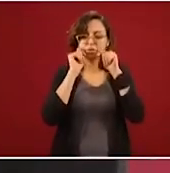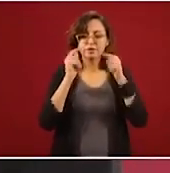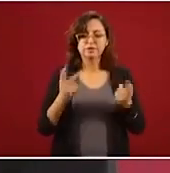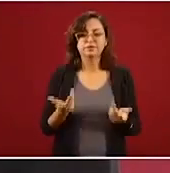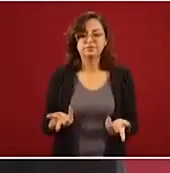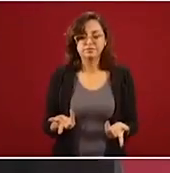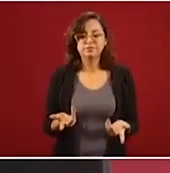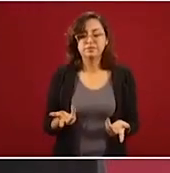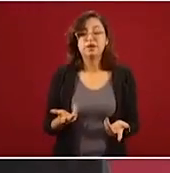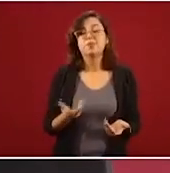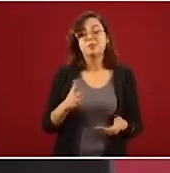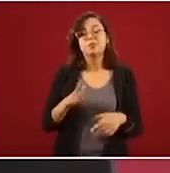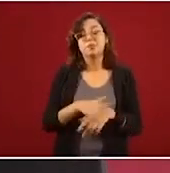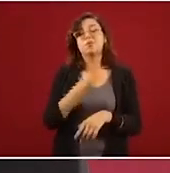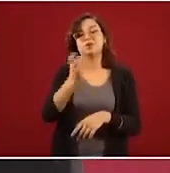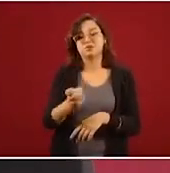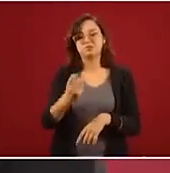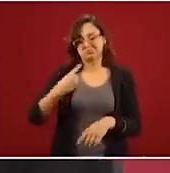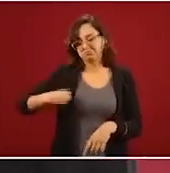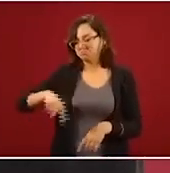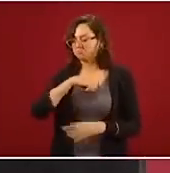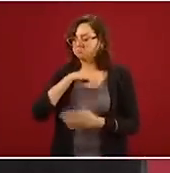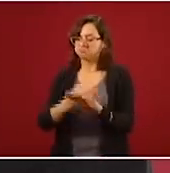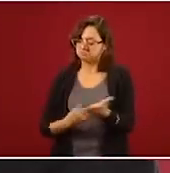Entonces, lo que se hizo fue, se abre